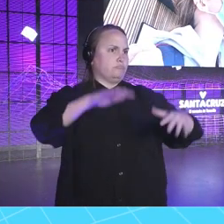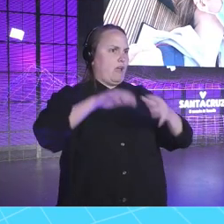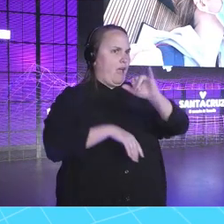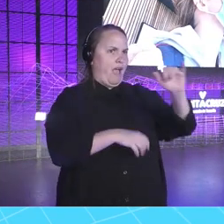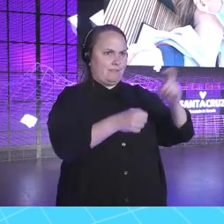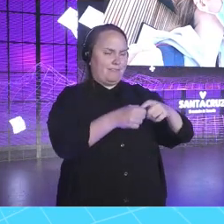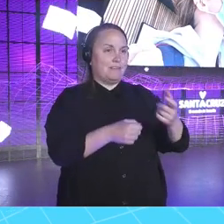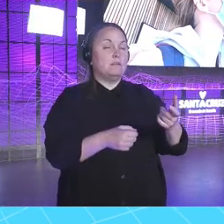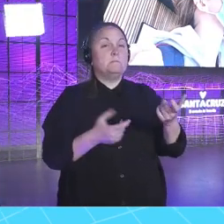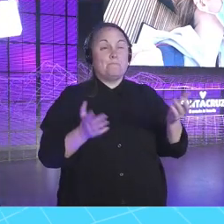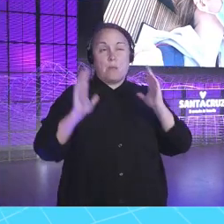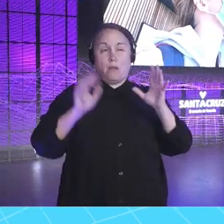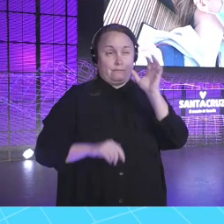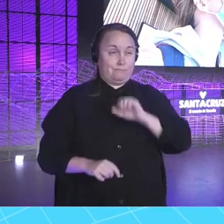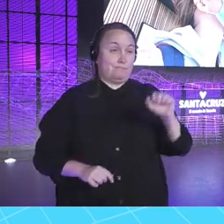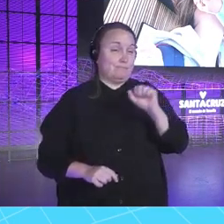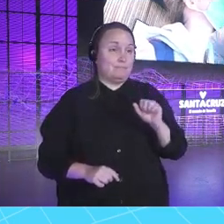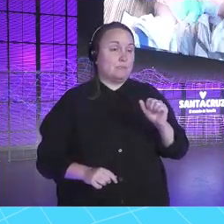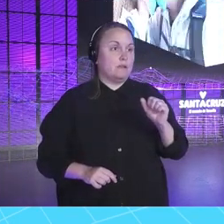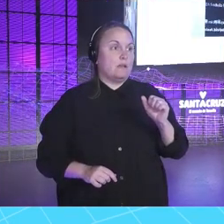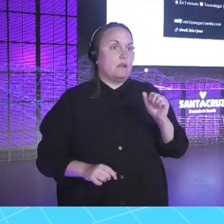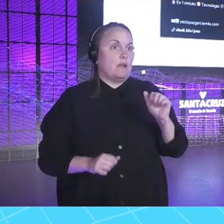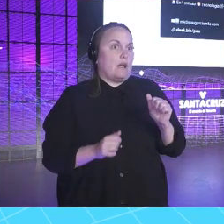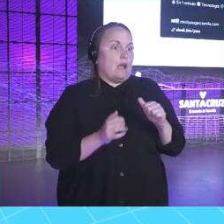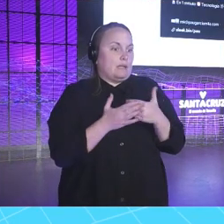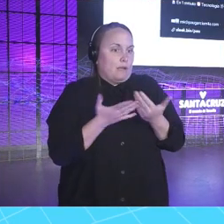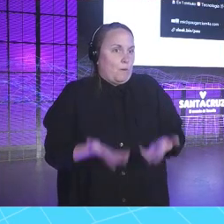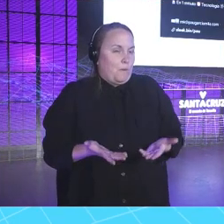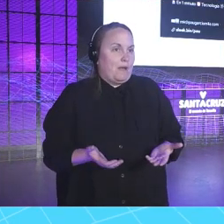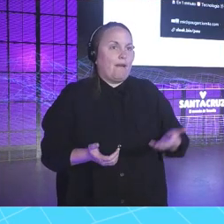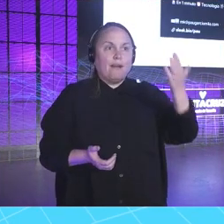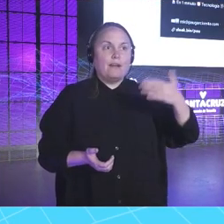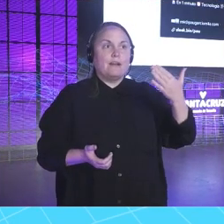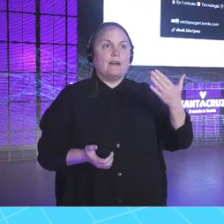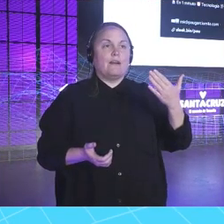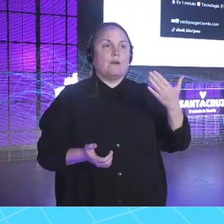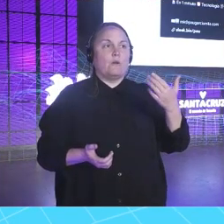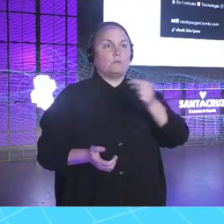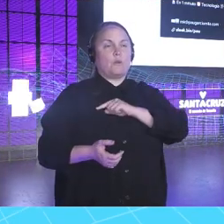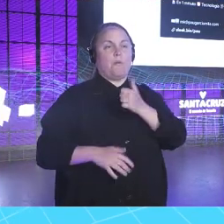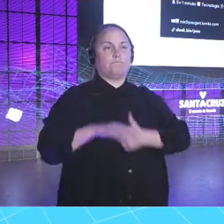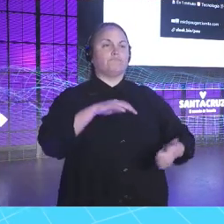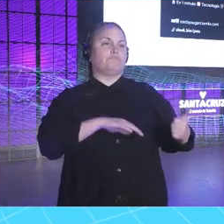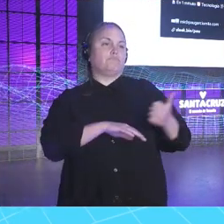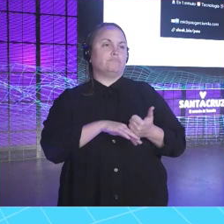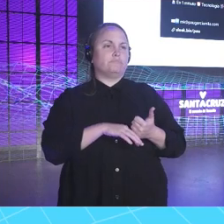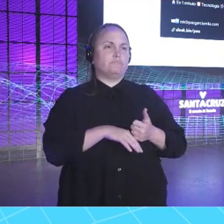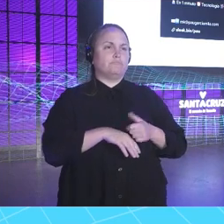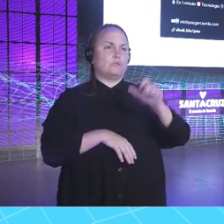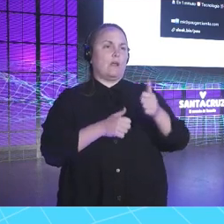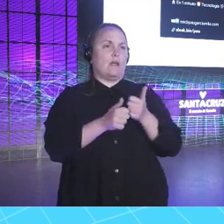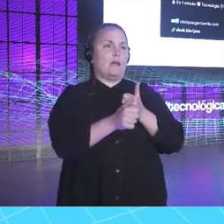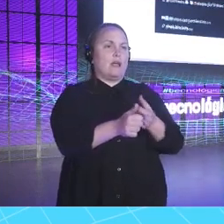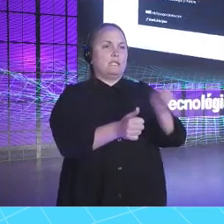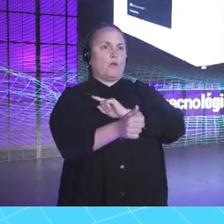y la verdad que fue una época maravillosa hasta hoy y me sentía como un superhéroe Soy el rey del mundo casi un millón de Seguidores